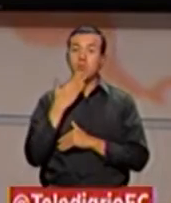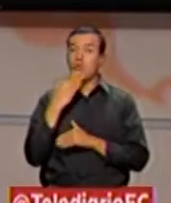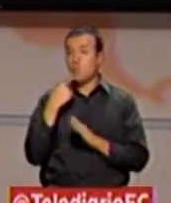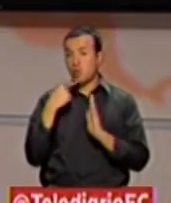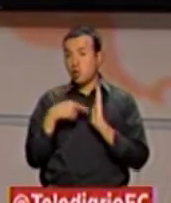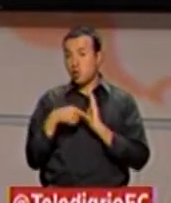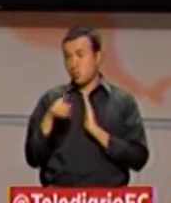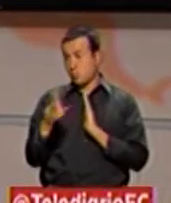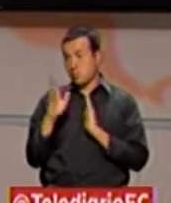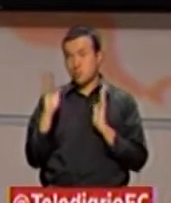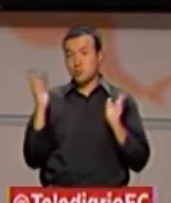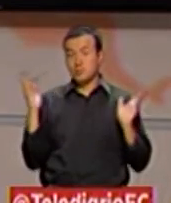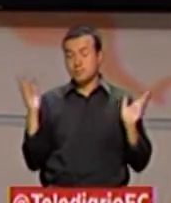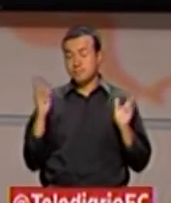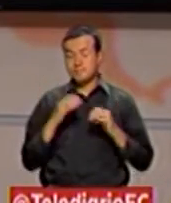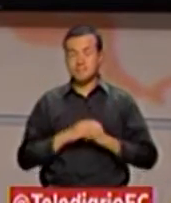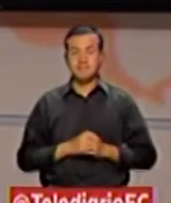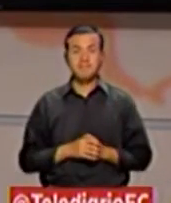ejemplo, las